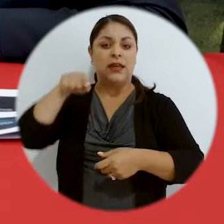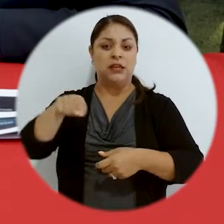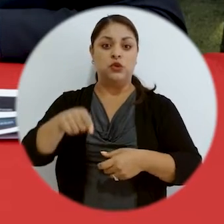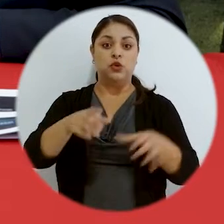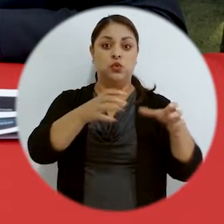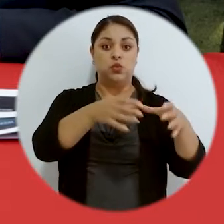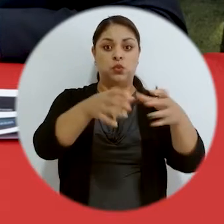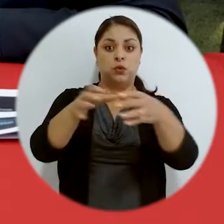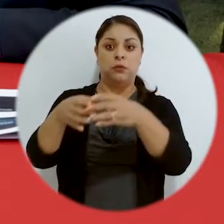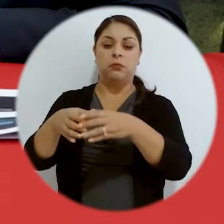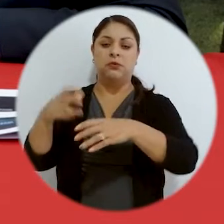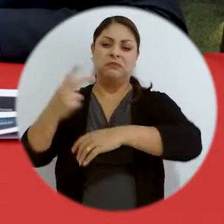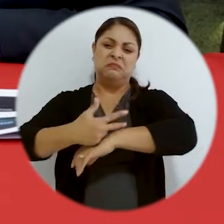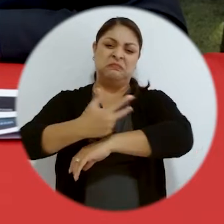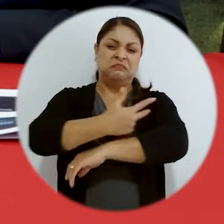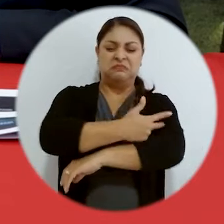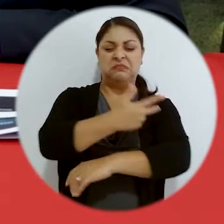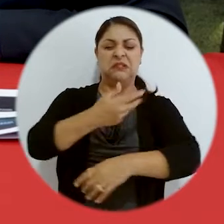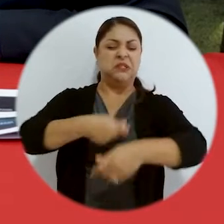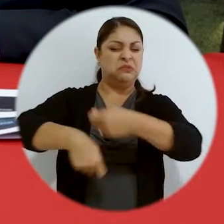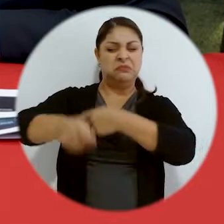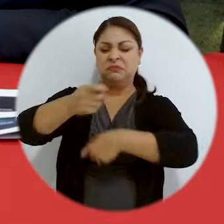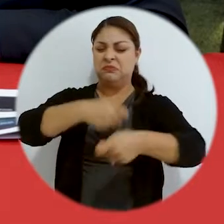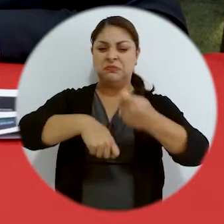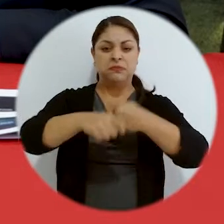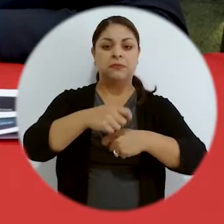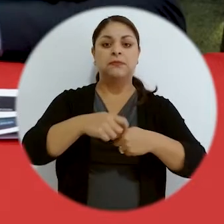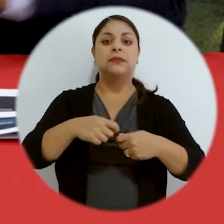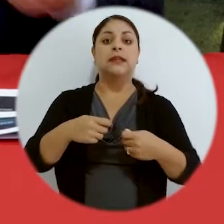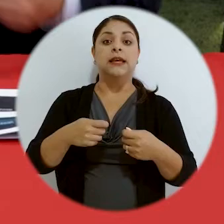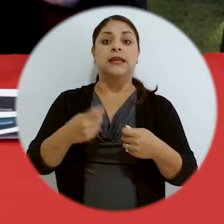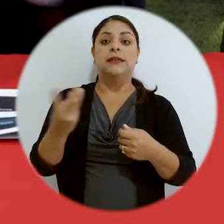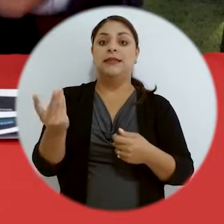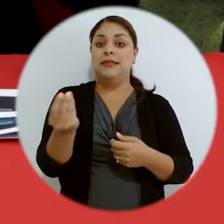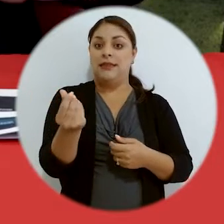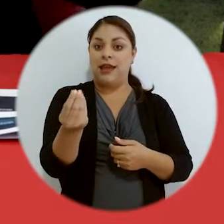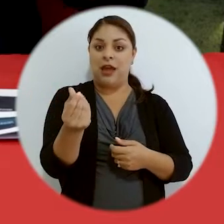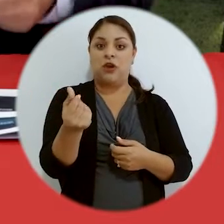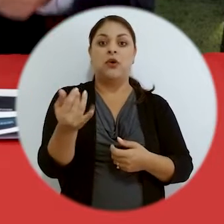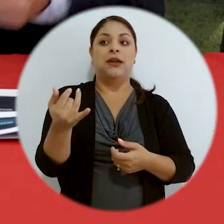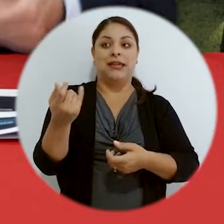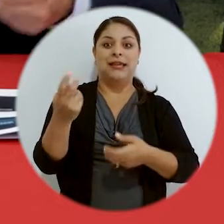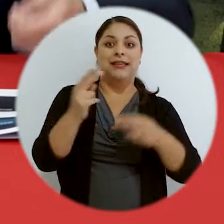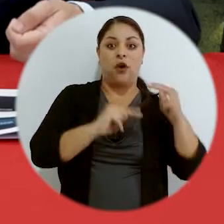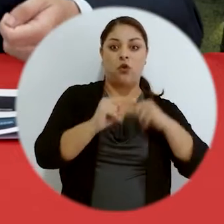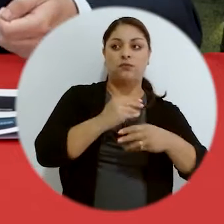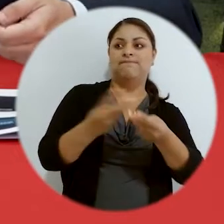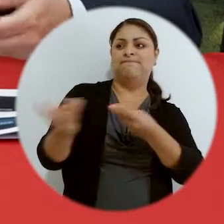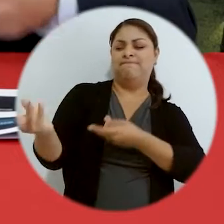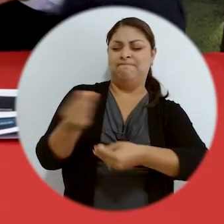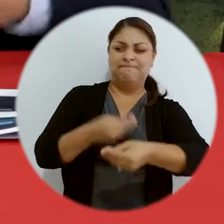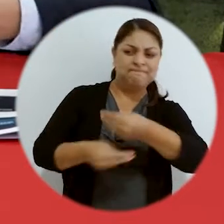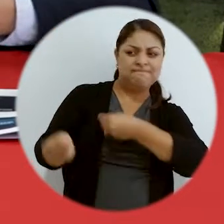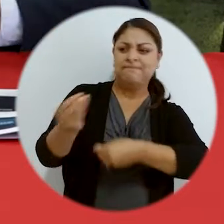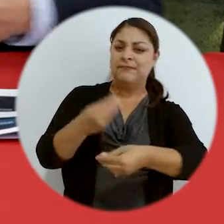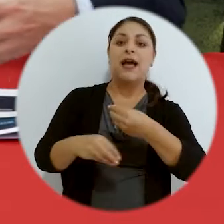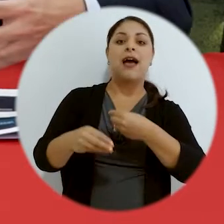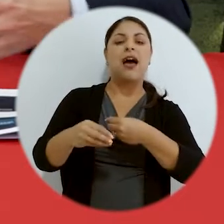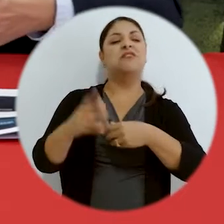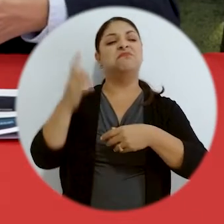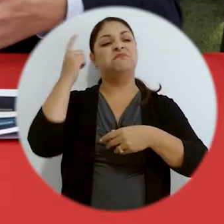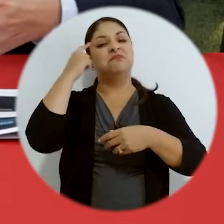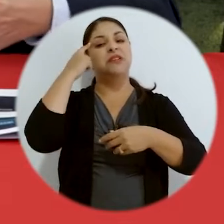ilícito, bueno, los grupos delincuenciales decían, ¿qué vamos a hacer con esa plata? ¿Qué vamos a hacer con ese dinero que justamente estaba generando el negocio? Entonces, vieron en